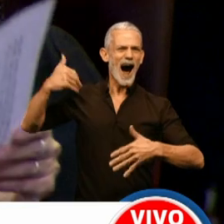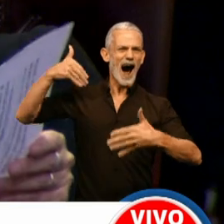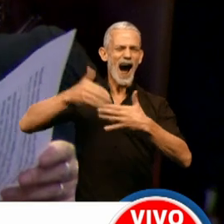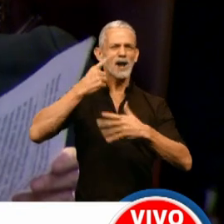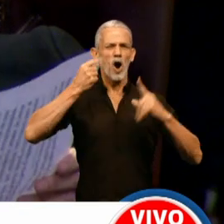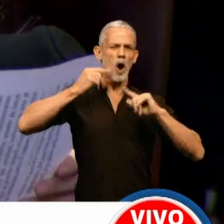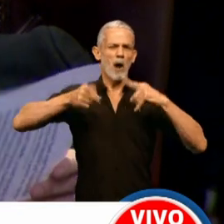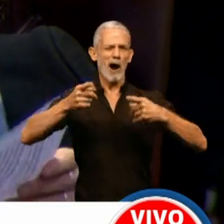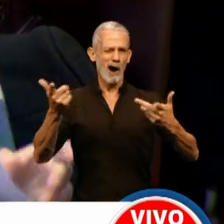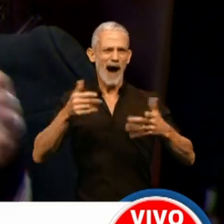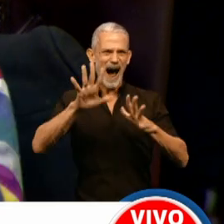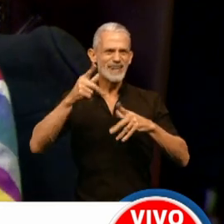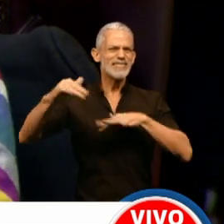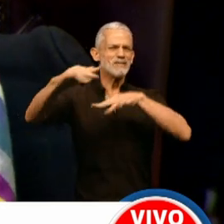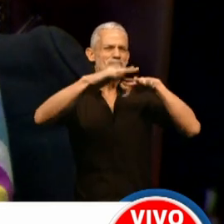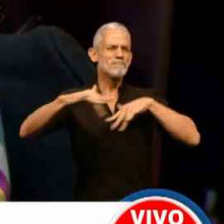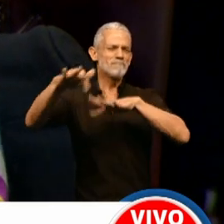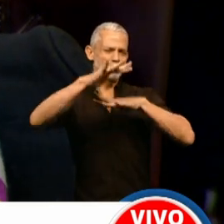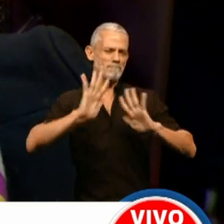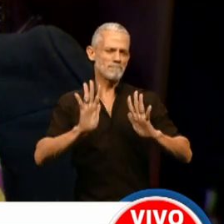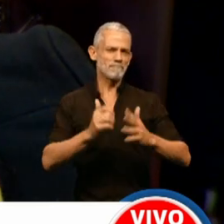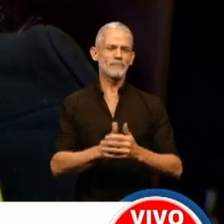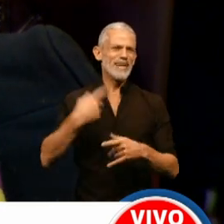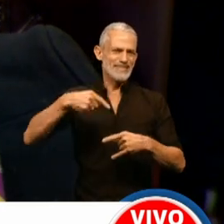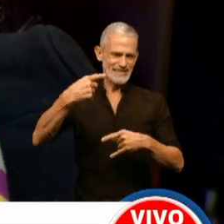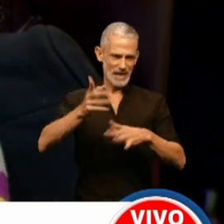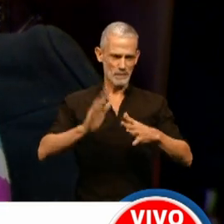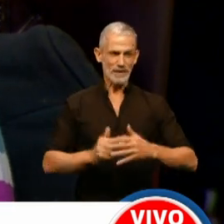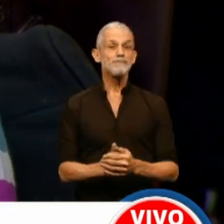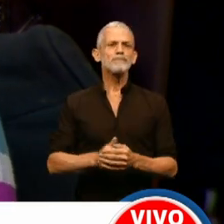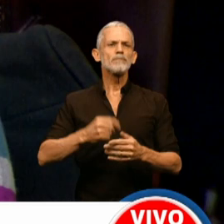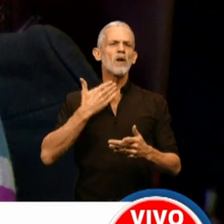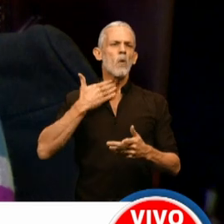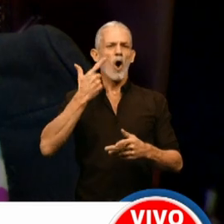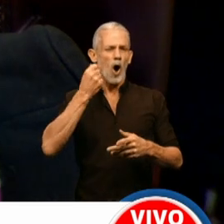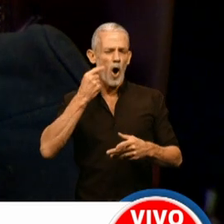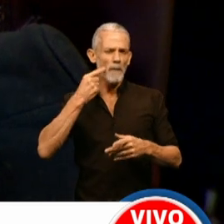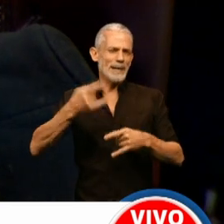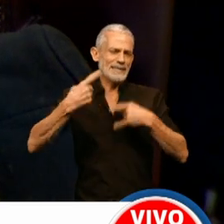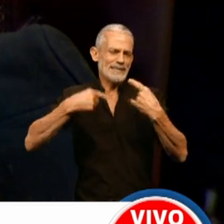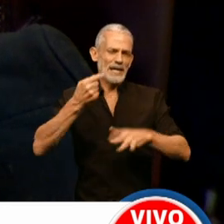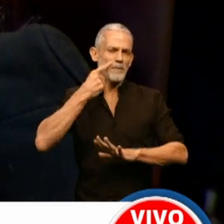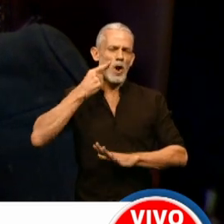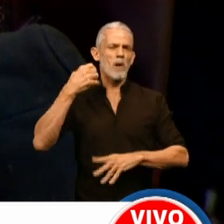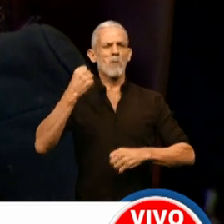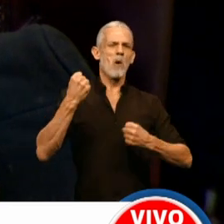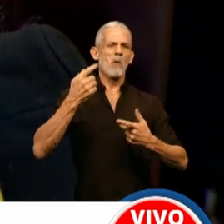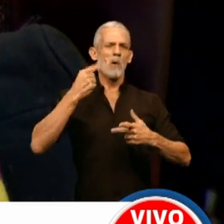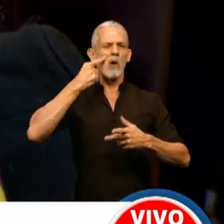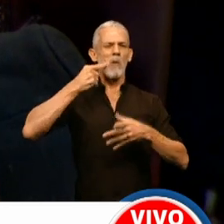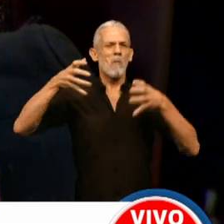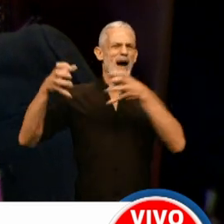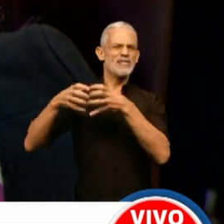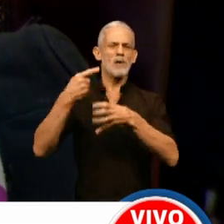querido dar estos debates las voces críticas de personas habladas por el machismo